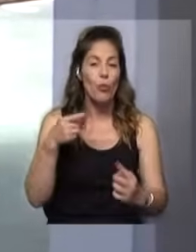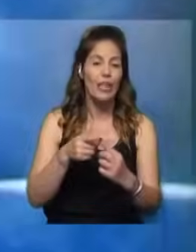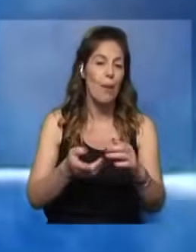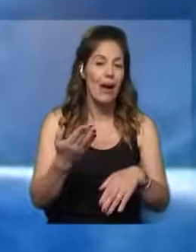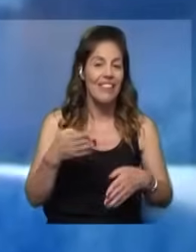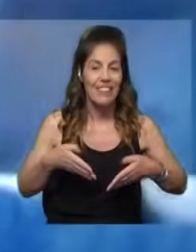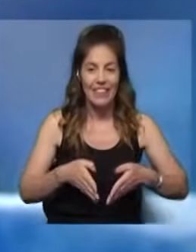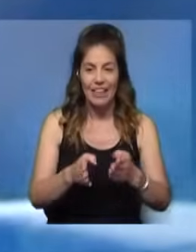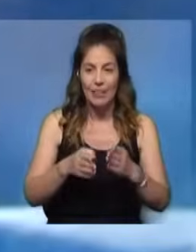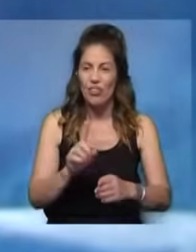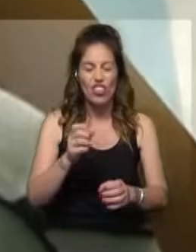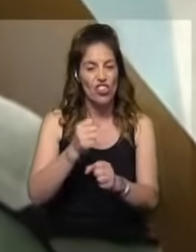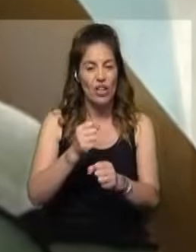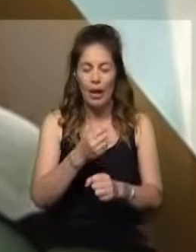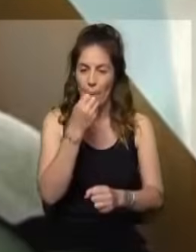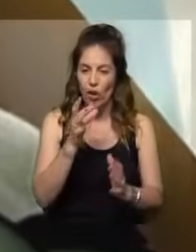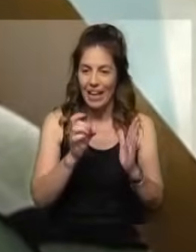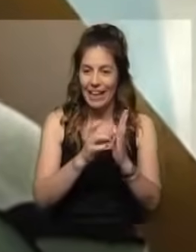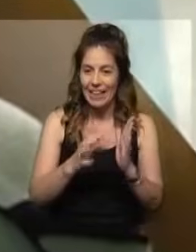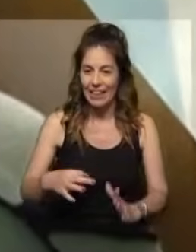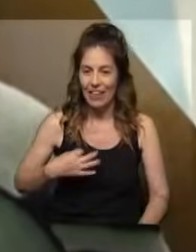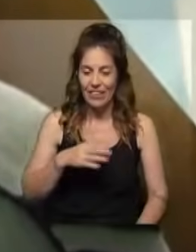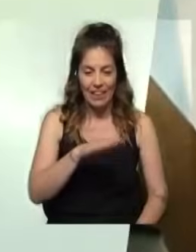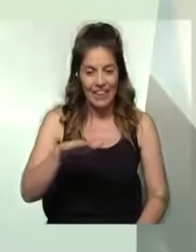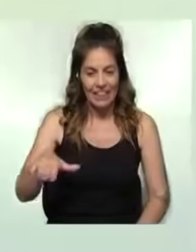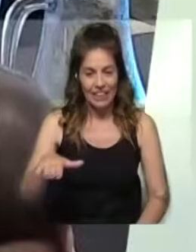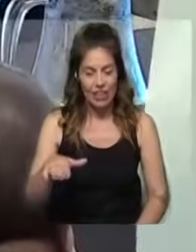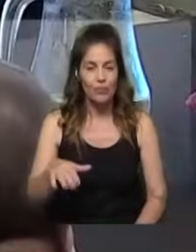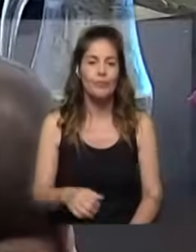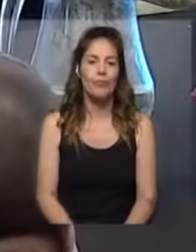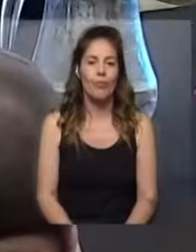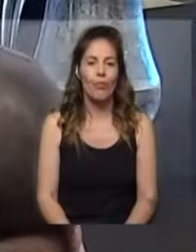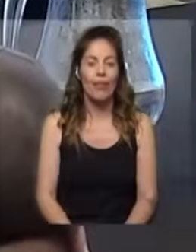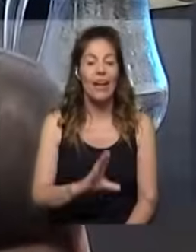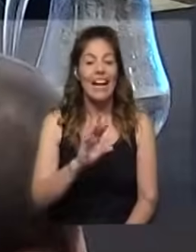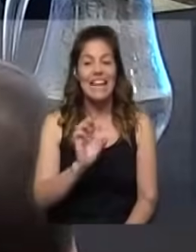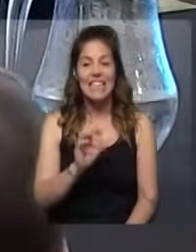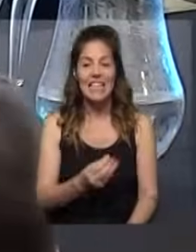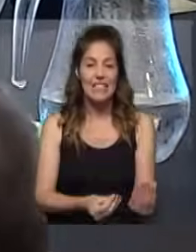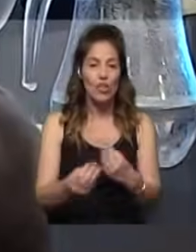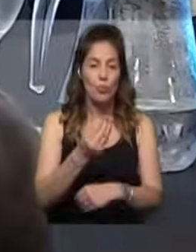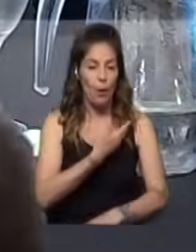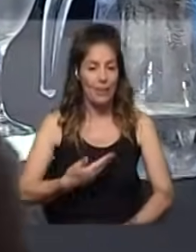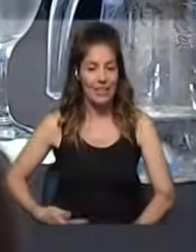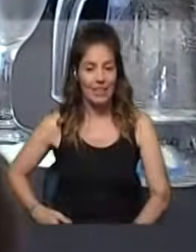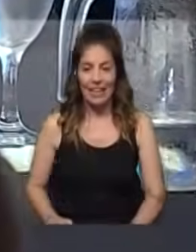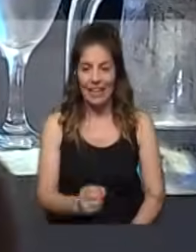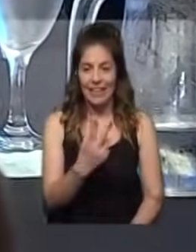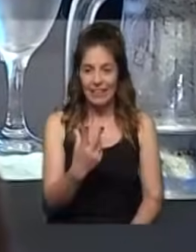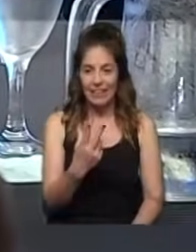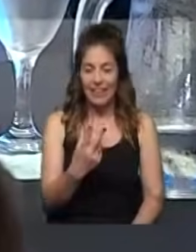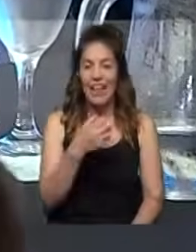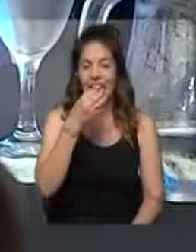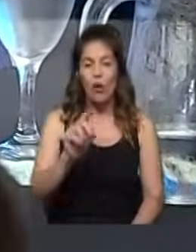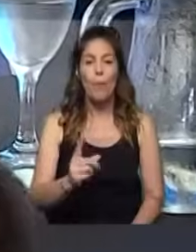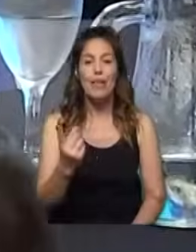nacimientos si no se trabaja en mejorar la calidad de vida de niñas y niños Virginia Cáceres asumió como presidenta del codicen de la anep y destacó